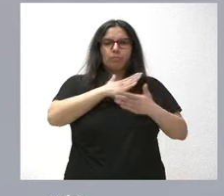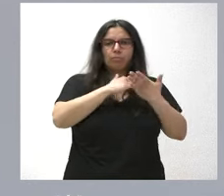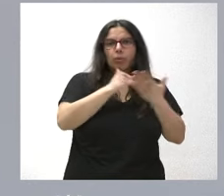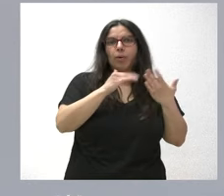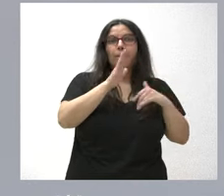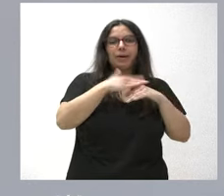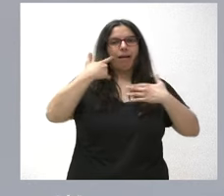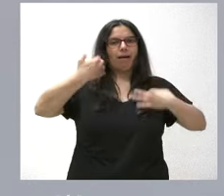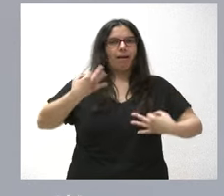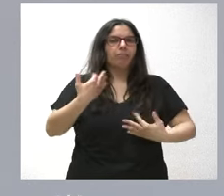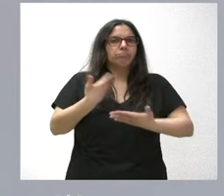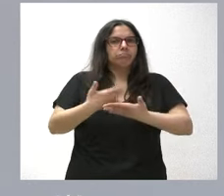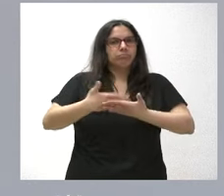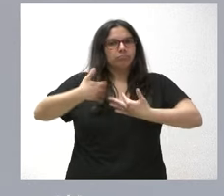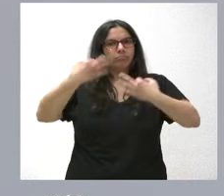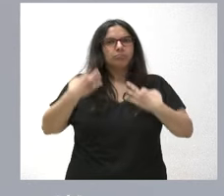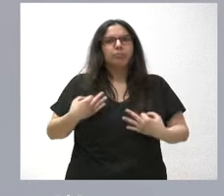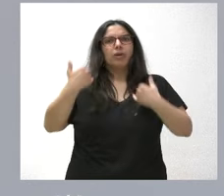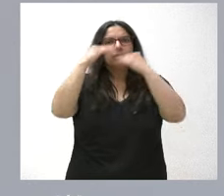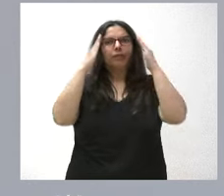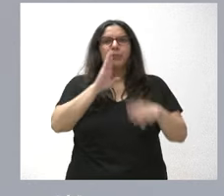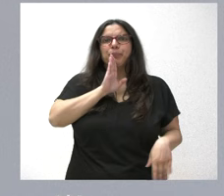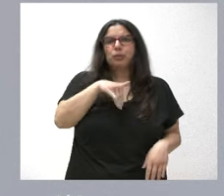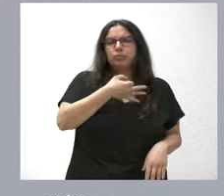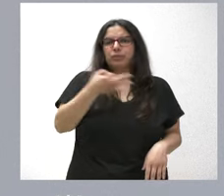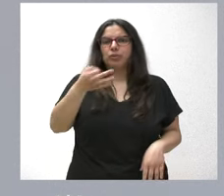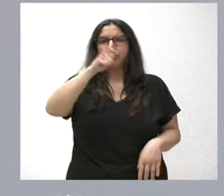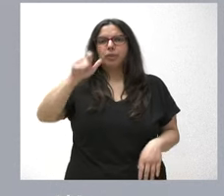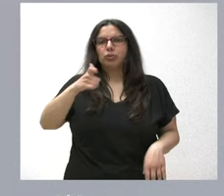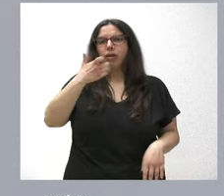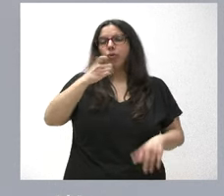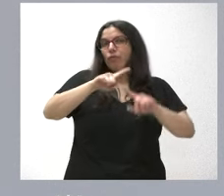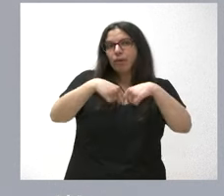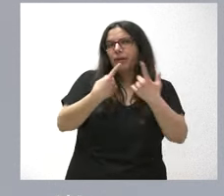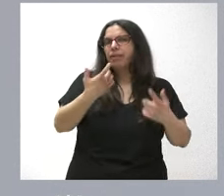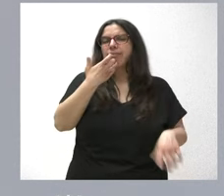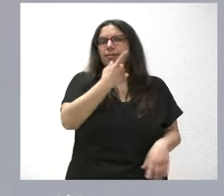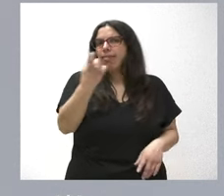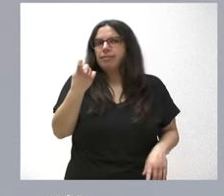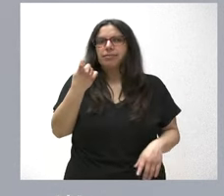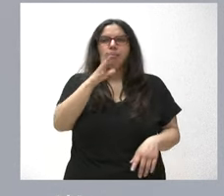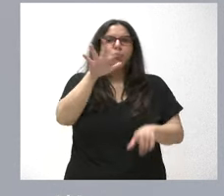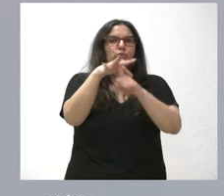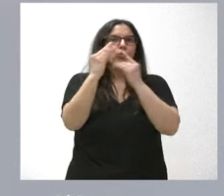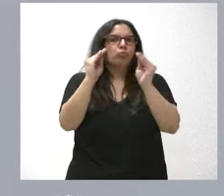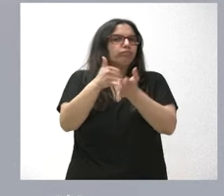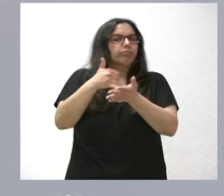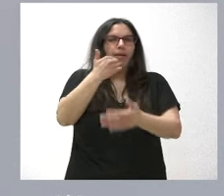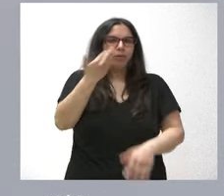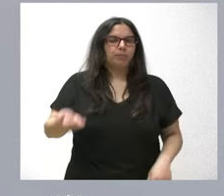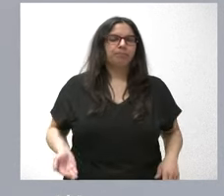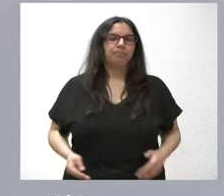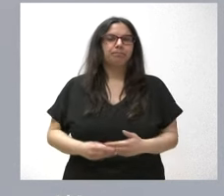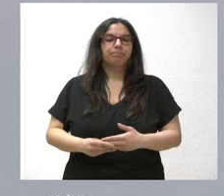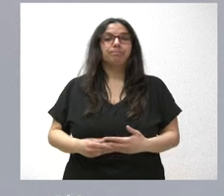para garantizar el adecuado respaldo a aquellas personas o a aquellas familias que más lo puedan necesitar por su situación de vulnerabilidad.